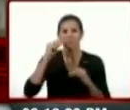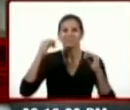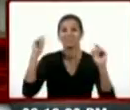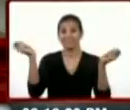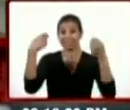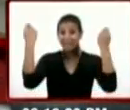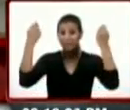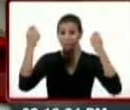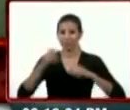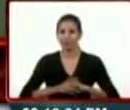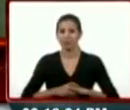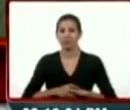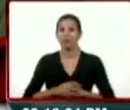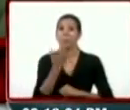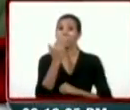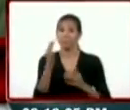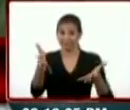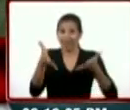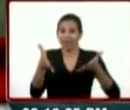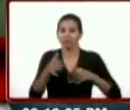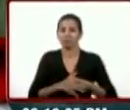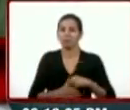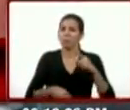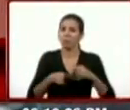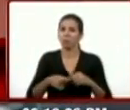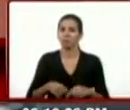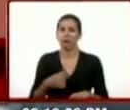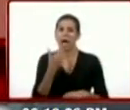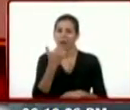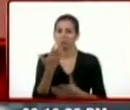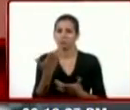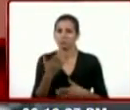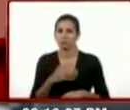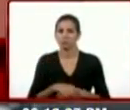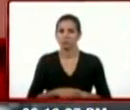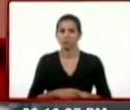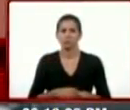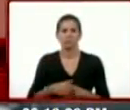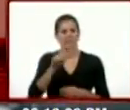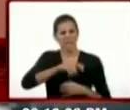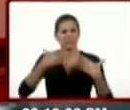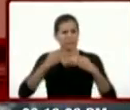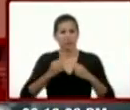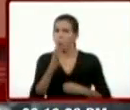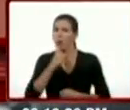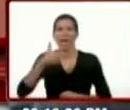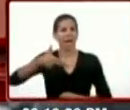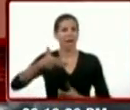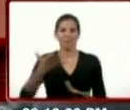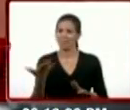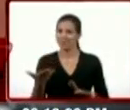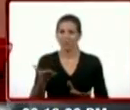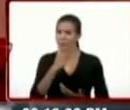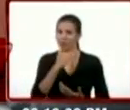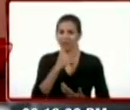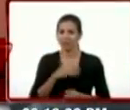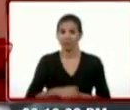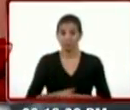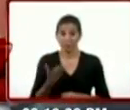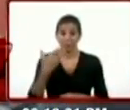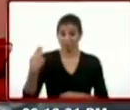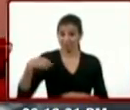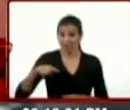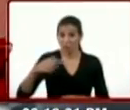de Nicolás Maduro cuando ocurrió el hecho. Pura gente sana, mi hermano, sin armamento, porque si nosotros estamos armados,